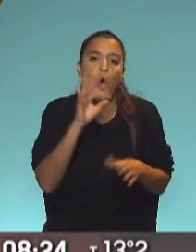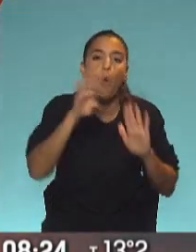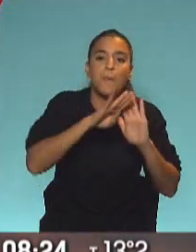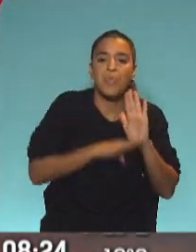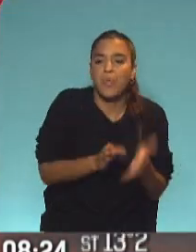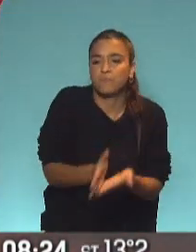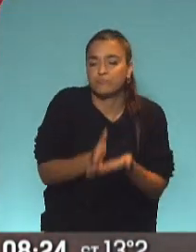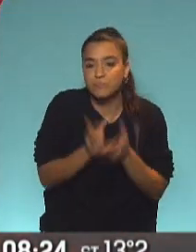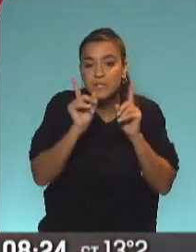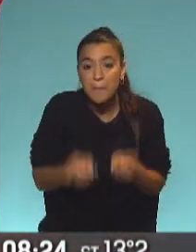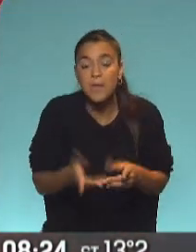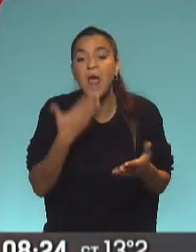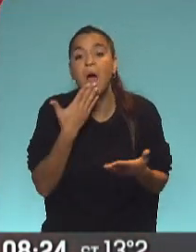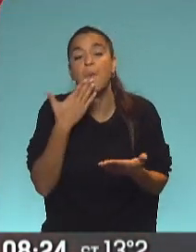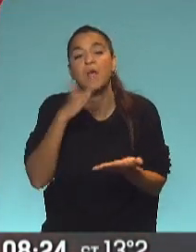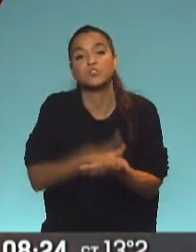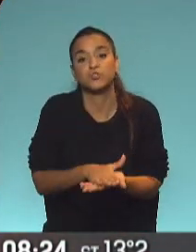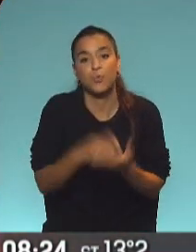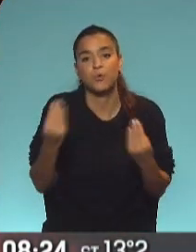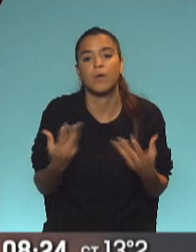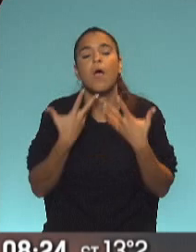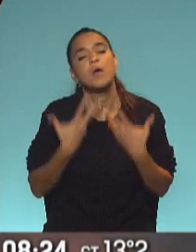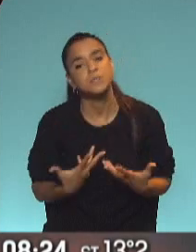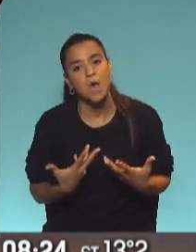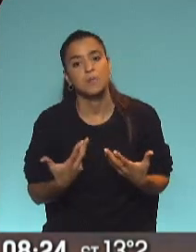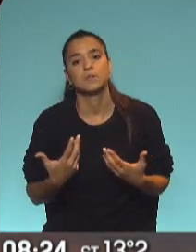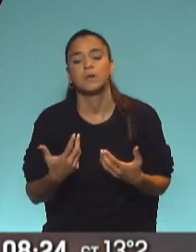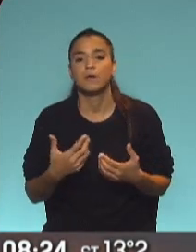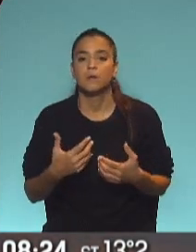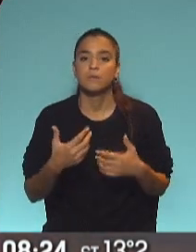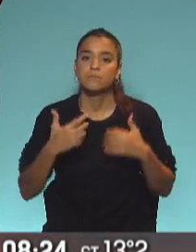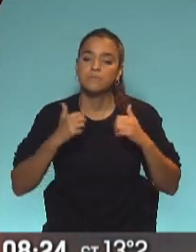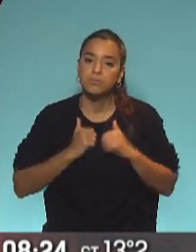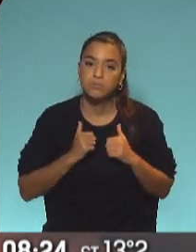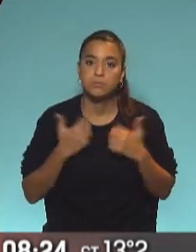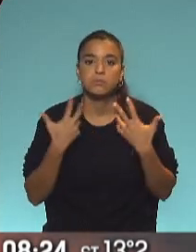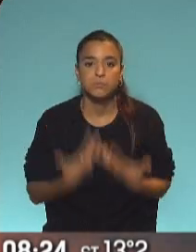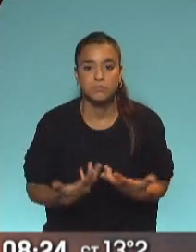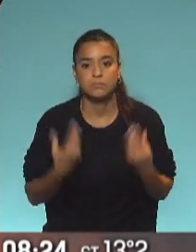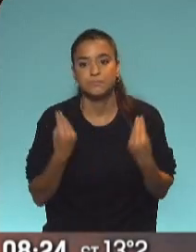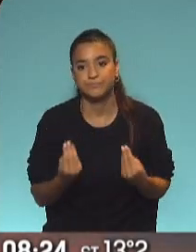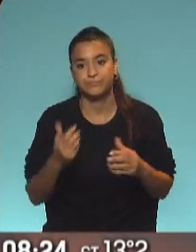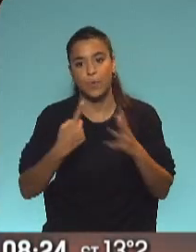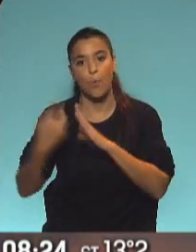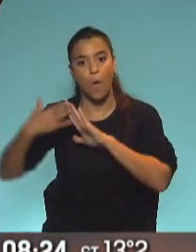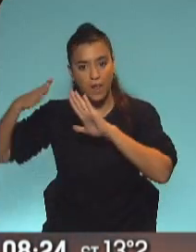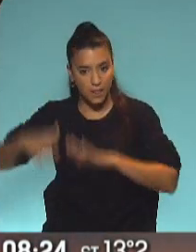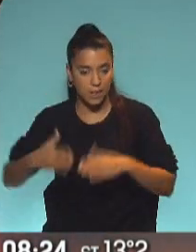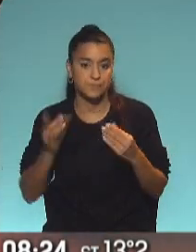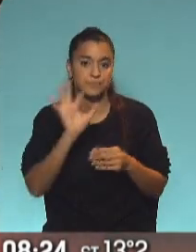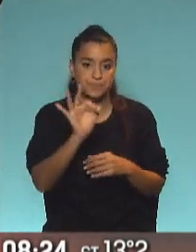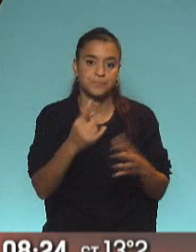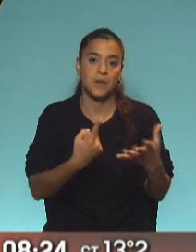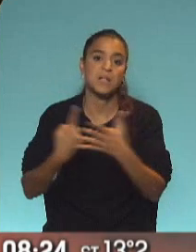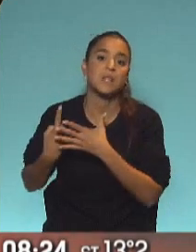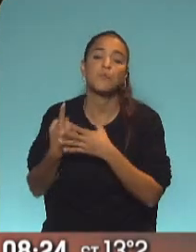más estrictas, también se vuelve a hablar del cansancio, del agotamiento a propósito de la cuarentena. Se sabe que el